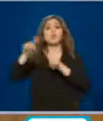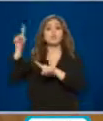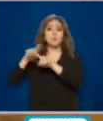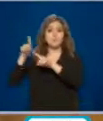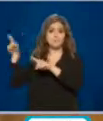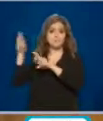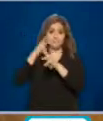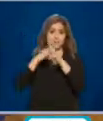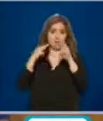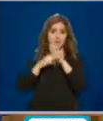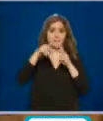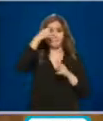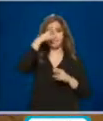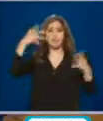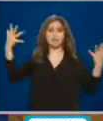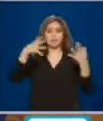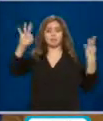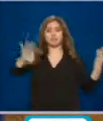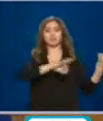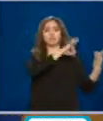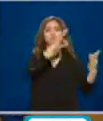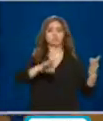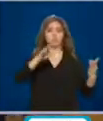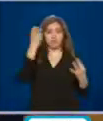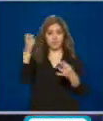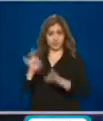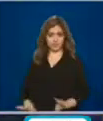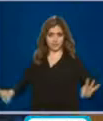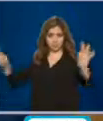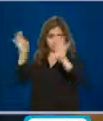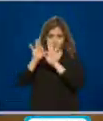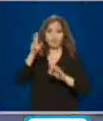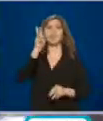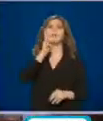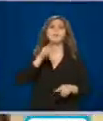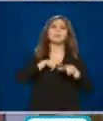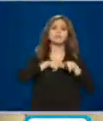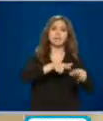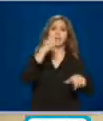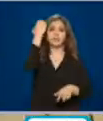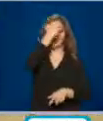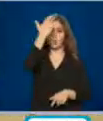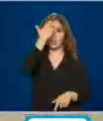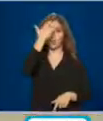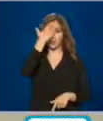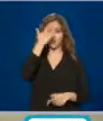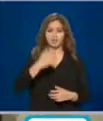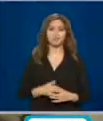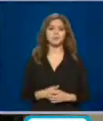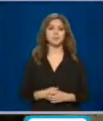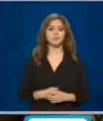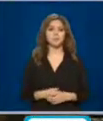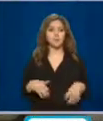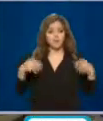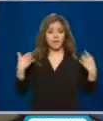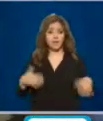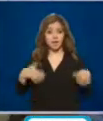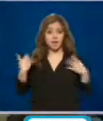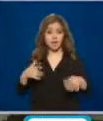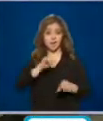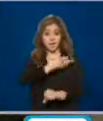para poder interpretar la música de mariachi, que es lo que nos importa. Eso. Pues vamos a recorrerlo, ¿no, maestro? Los caché, con que